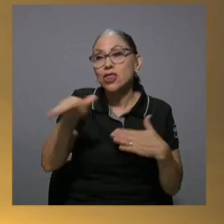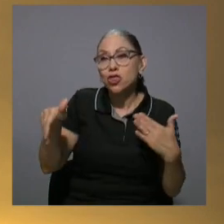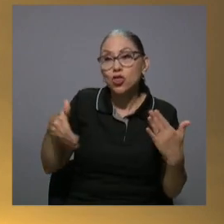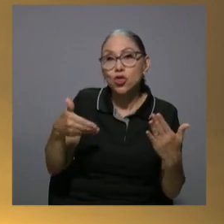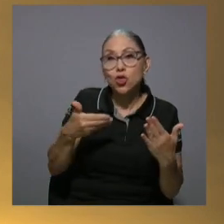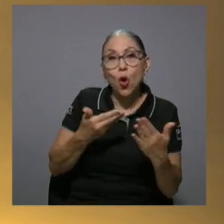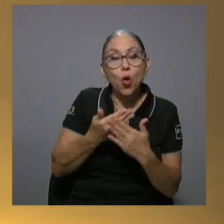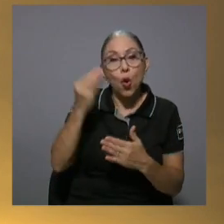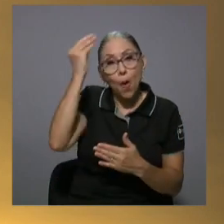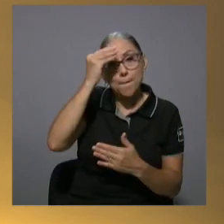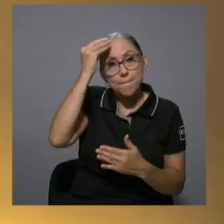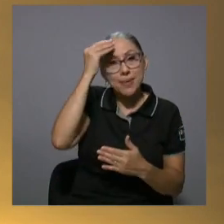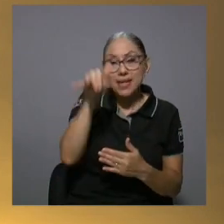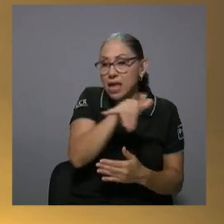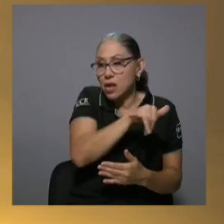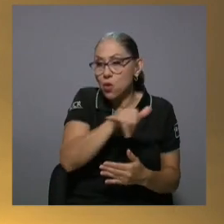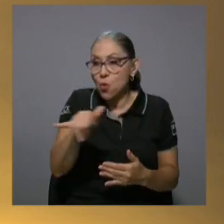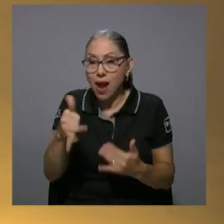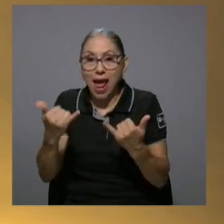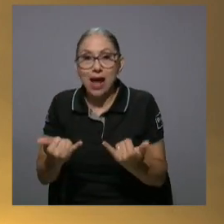presidente opina.